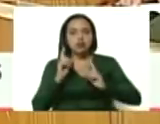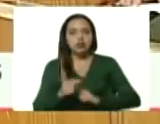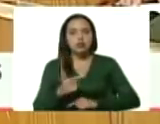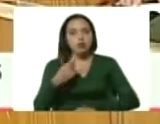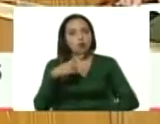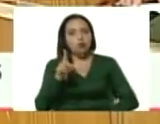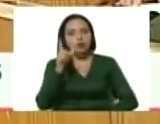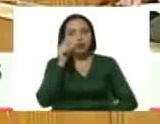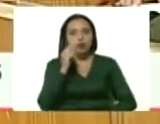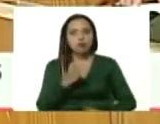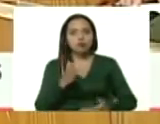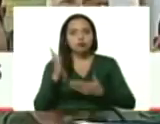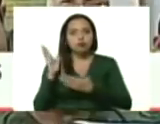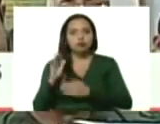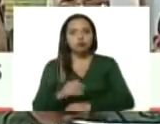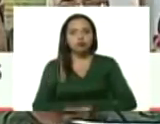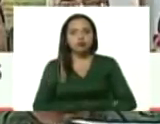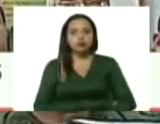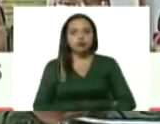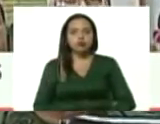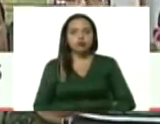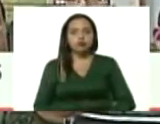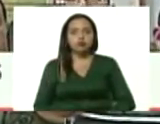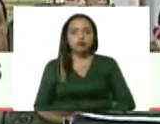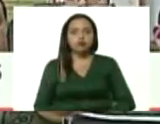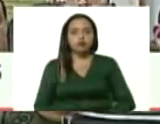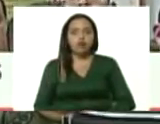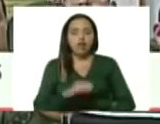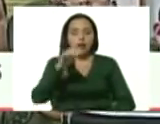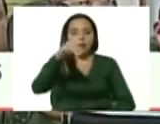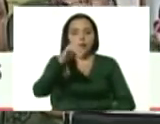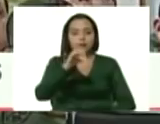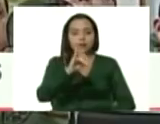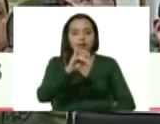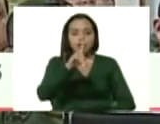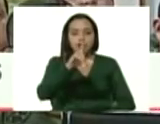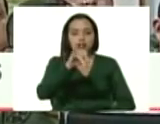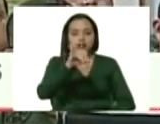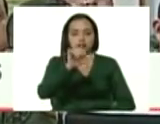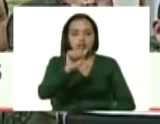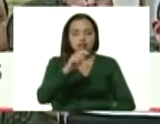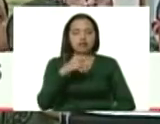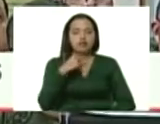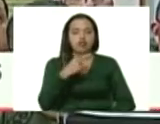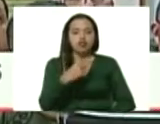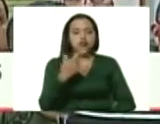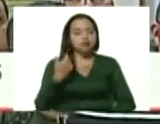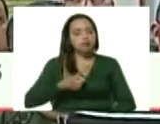Bernal Martínez, comandante general de la Milicia Nacional Bolivariana, que lleva la voz cantante hoy,